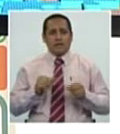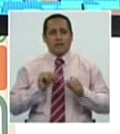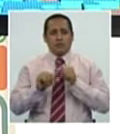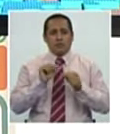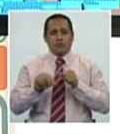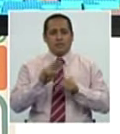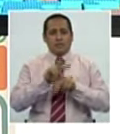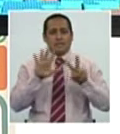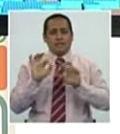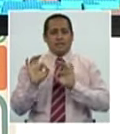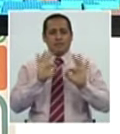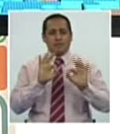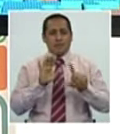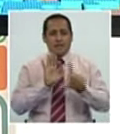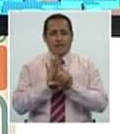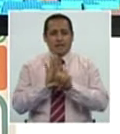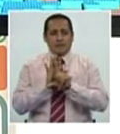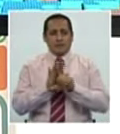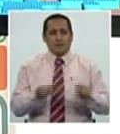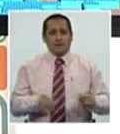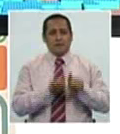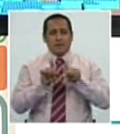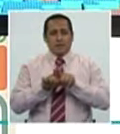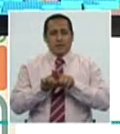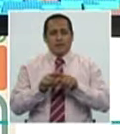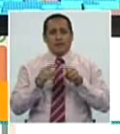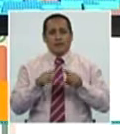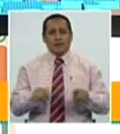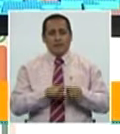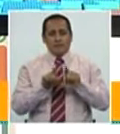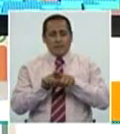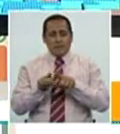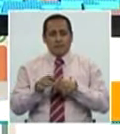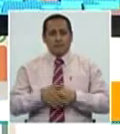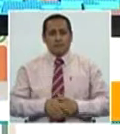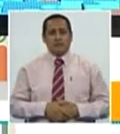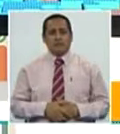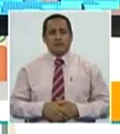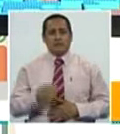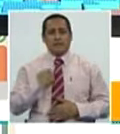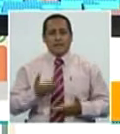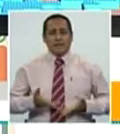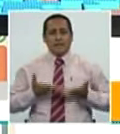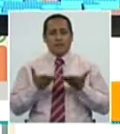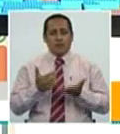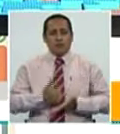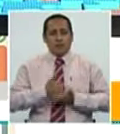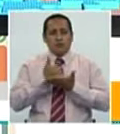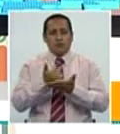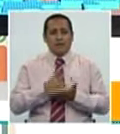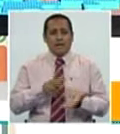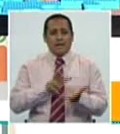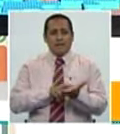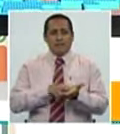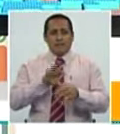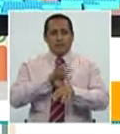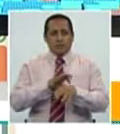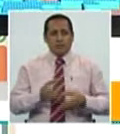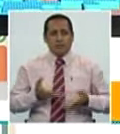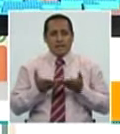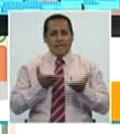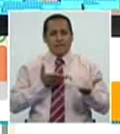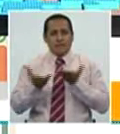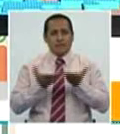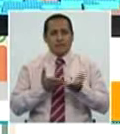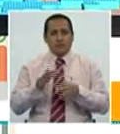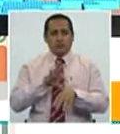data en el artículo 27 de la misma ley. Y a su vez, también le faculta a esa salud para que también